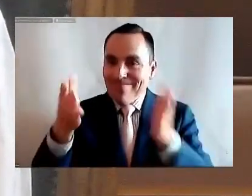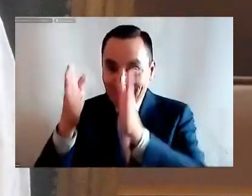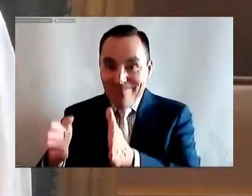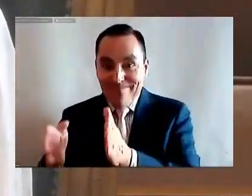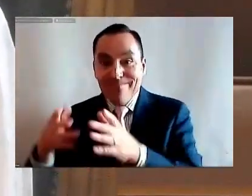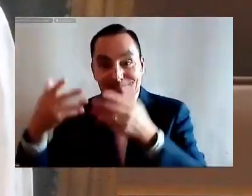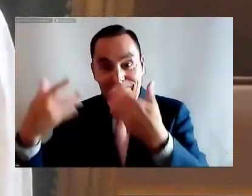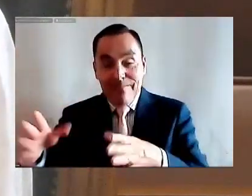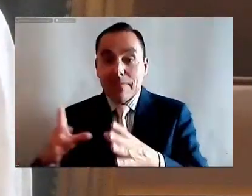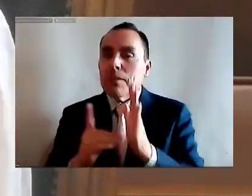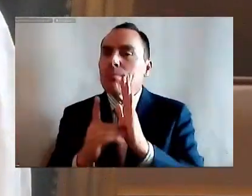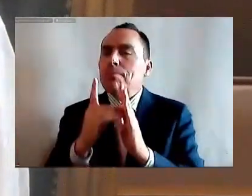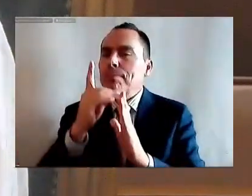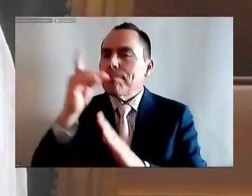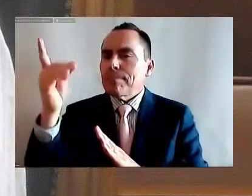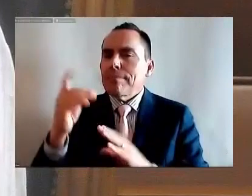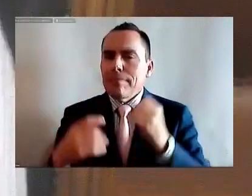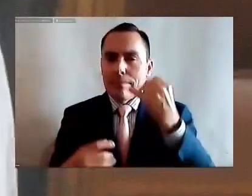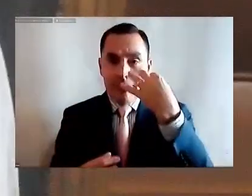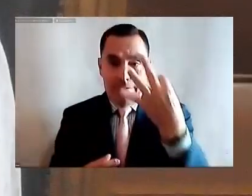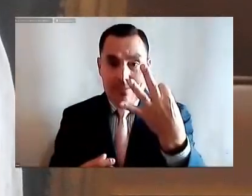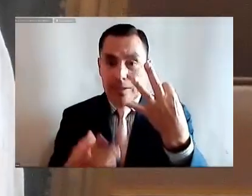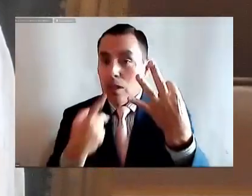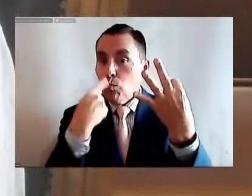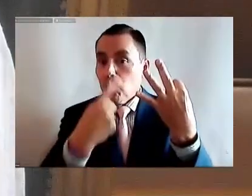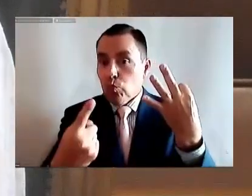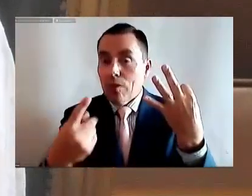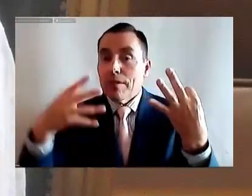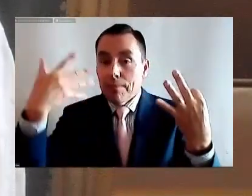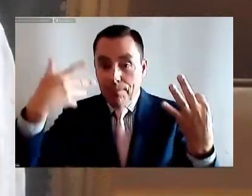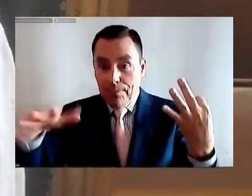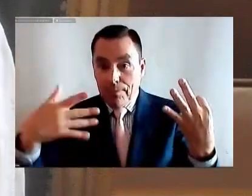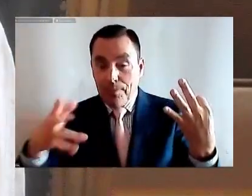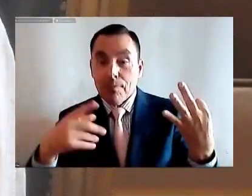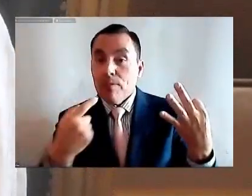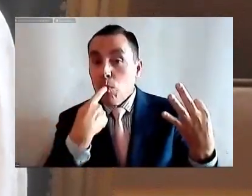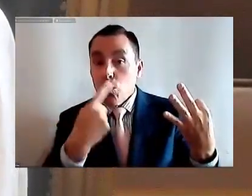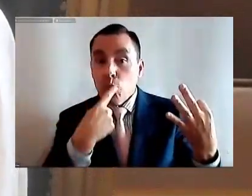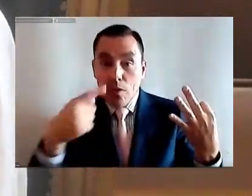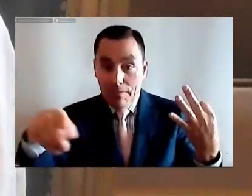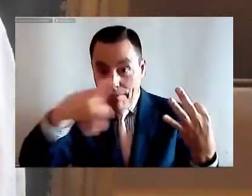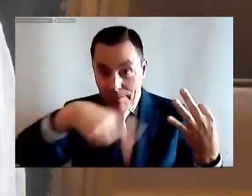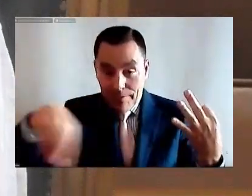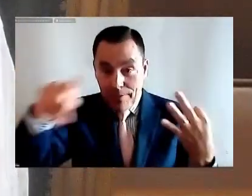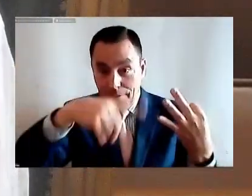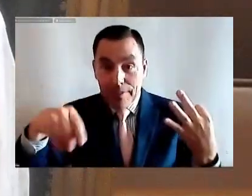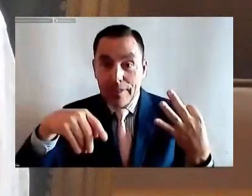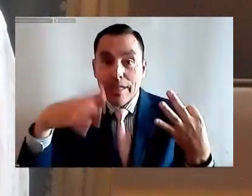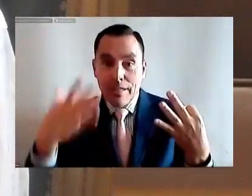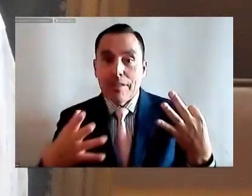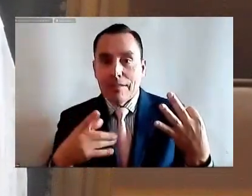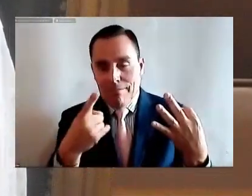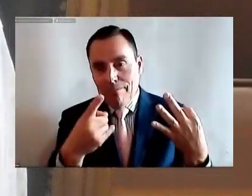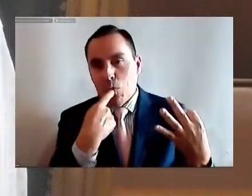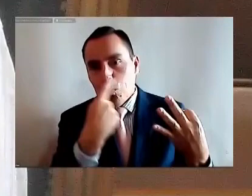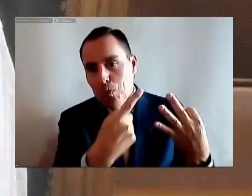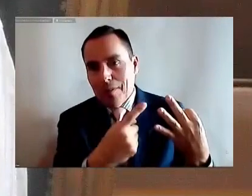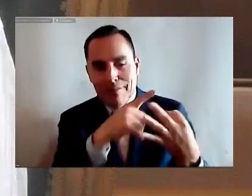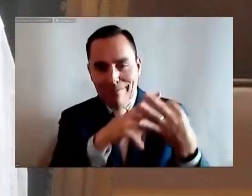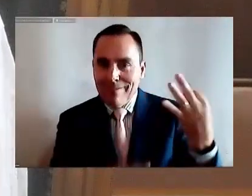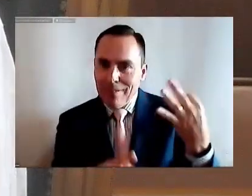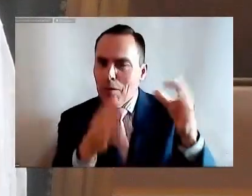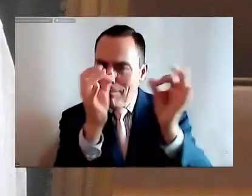desarrollado en base a tres preguntas que debo formular a cada uno de nuestros distinguidos acompañantes. Y la primera